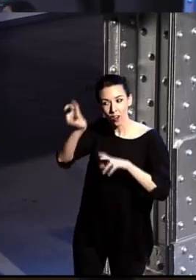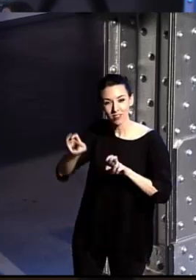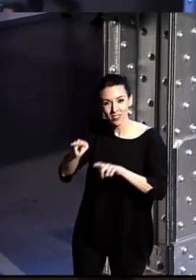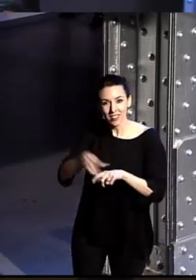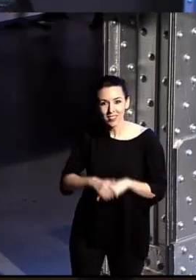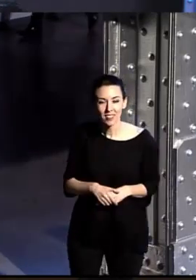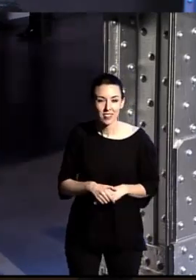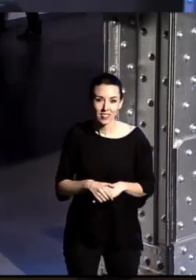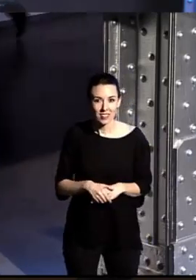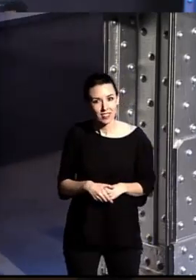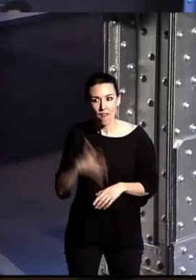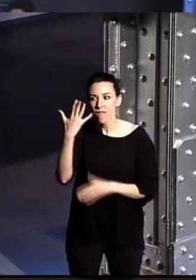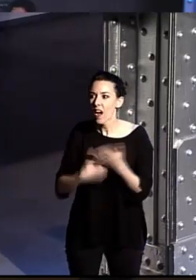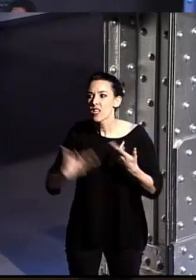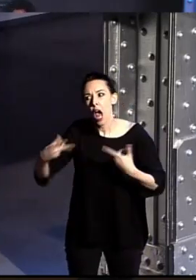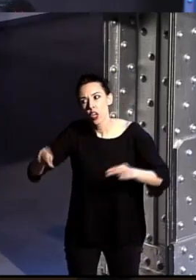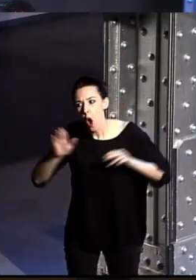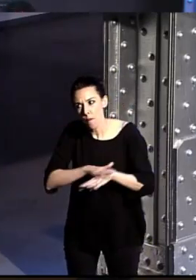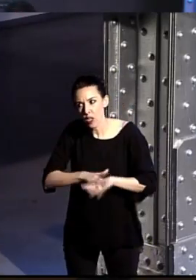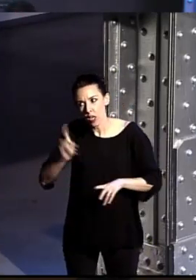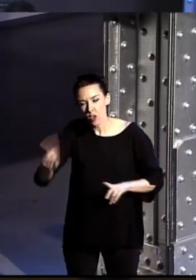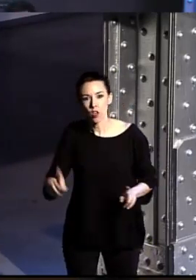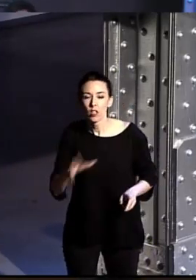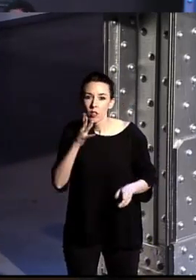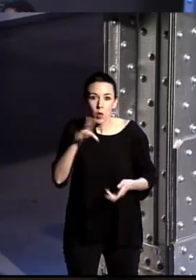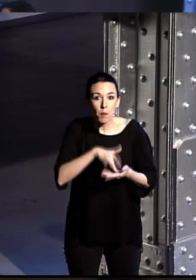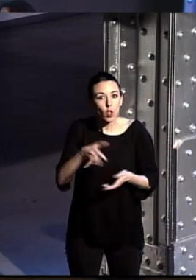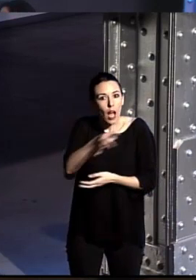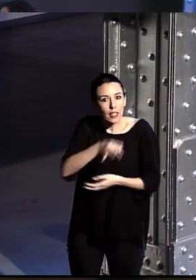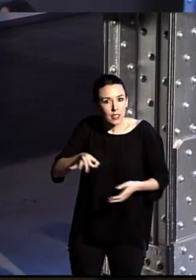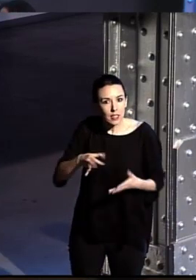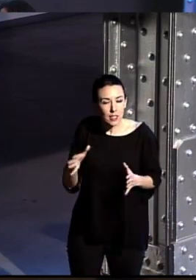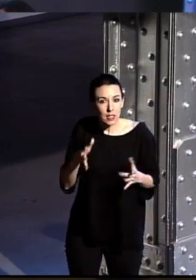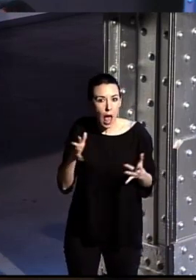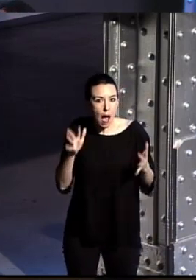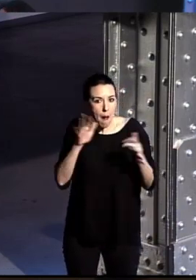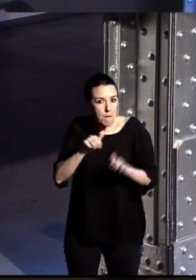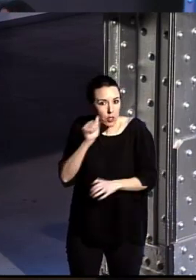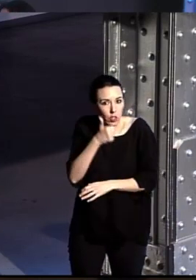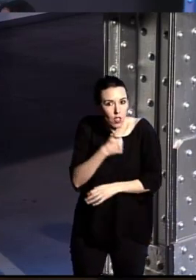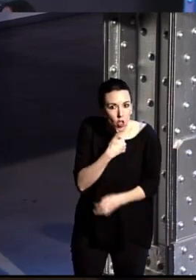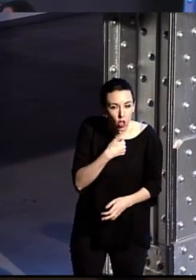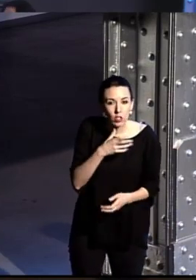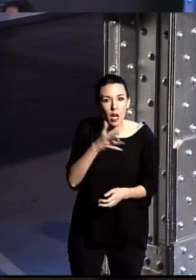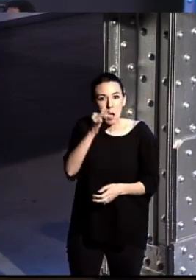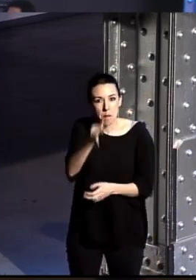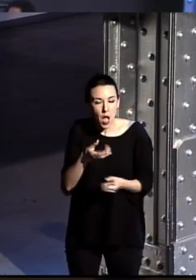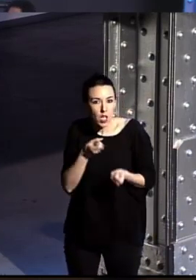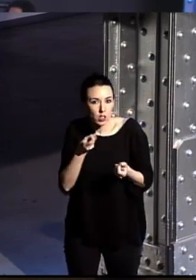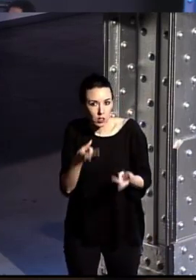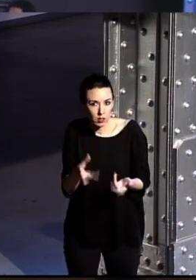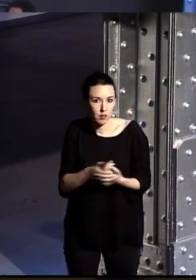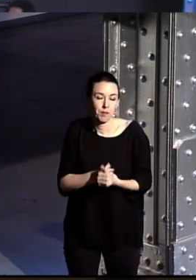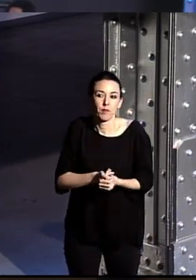de Marta. No. Fallida de ninguna manera. No, pero bueno, es la isla misteriosa. Llevada, era fan. ¿no? Hay además unos cuantos... Sí.